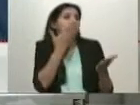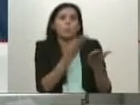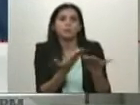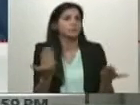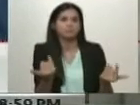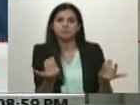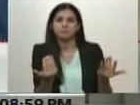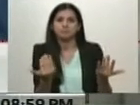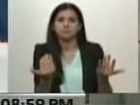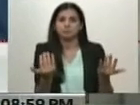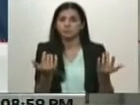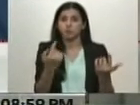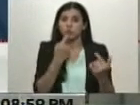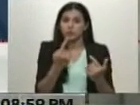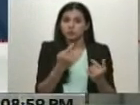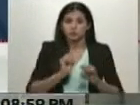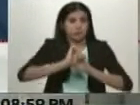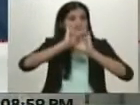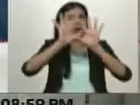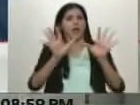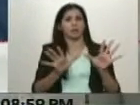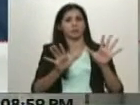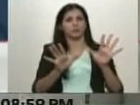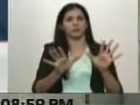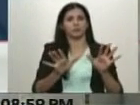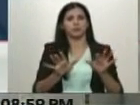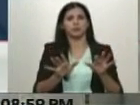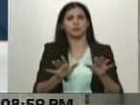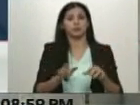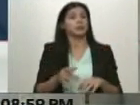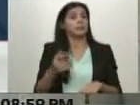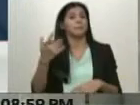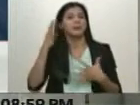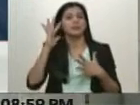¿Qué opción proponen? Yo lo digo crudamente. Sonará duro, ¿verdad?